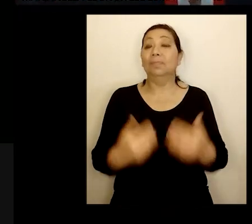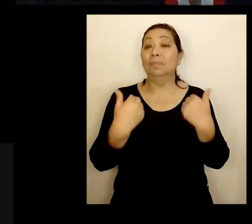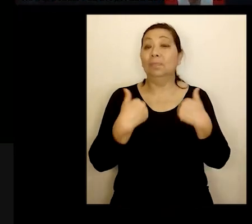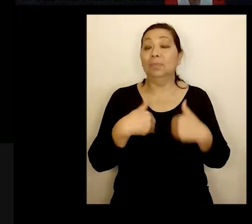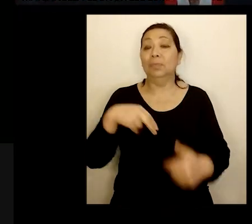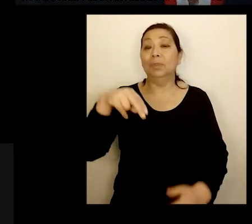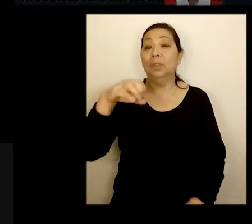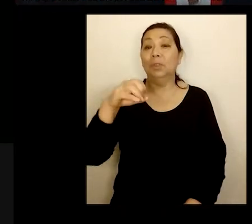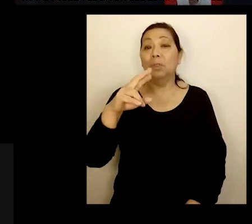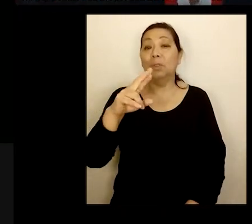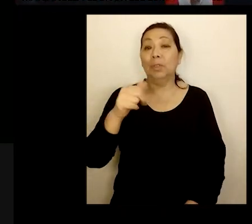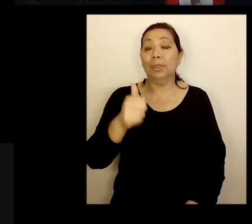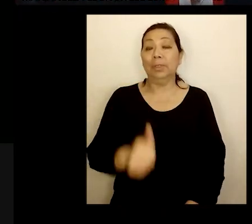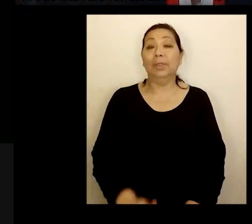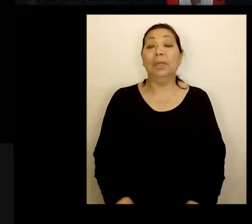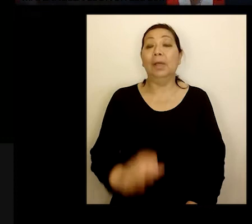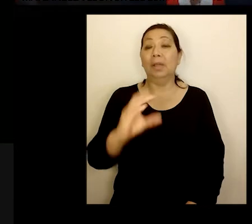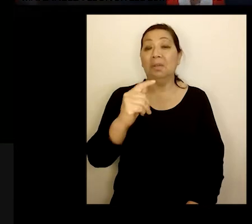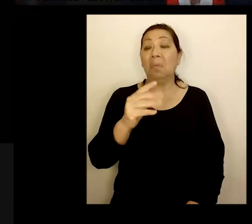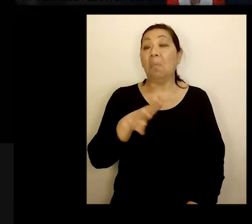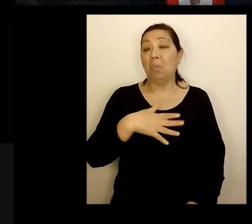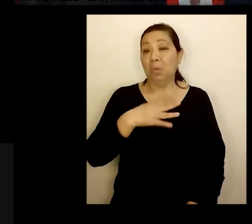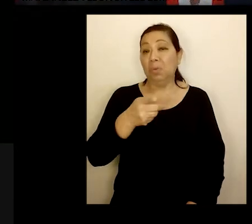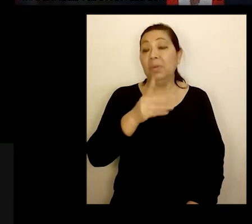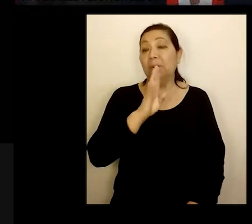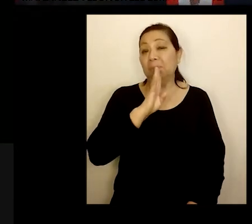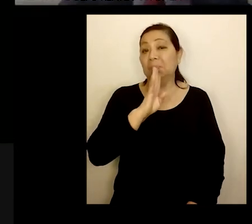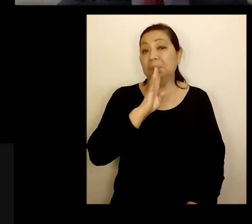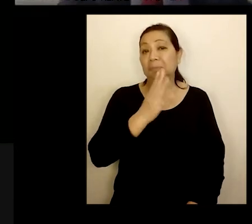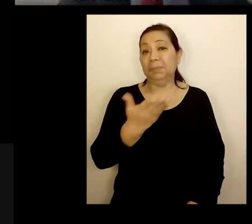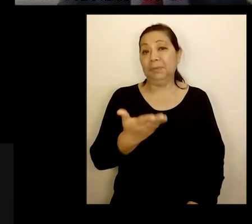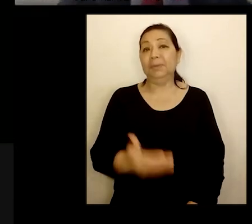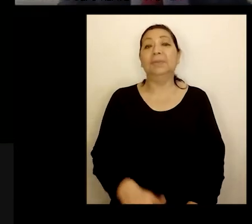Abogada Nora Carrión Castillo, ¿puede hacer uso de la palabra?